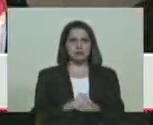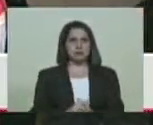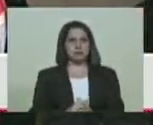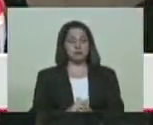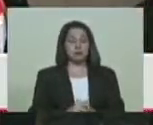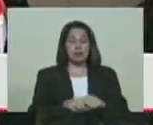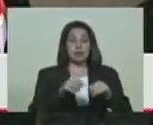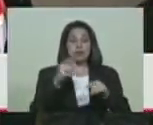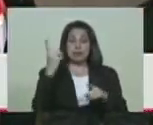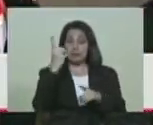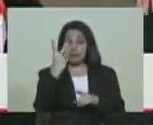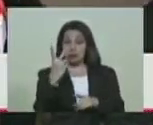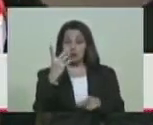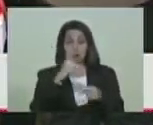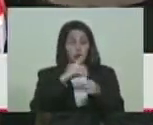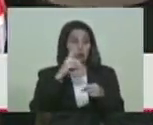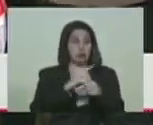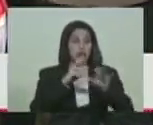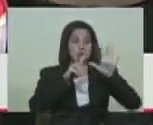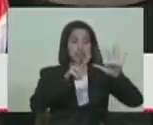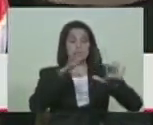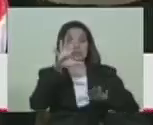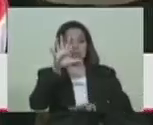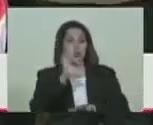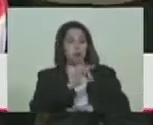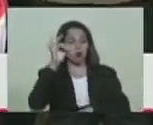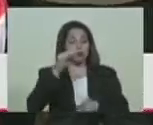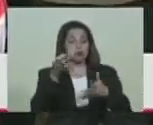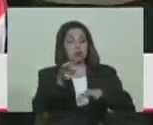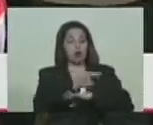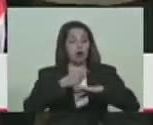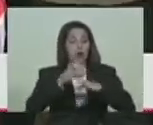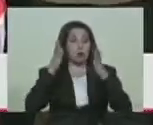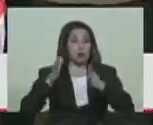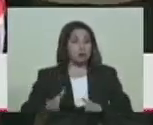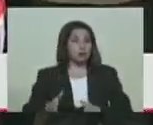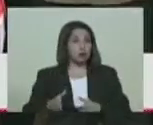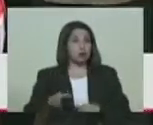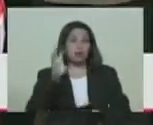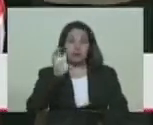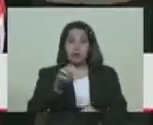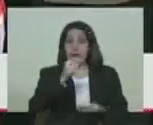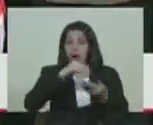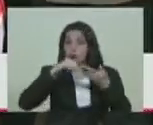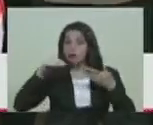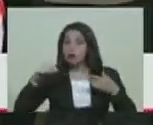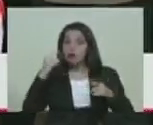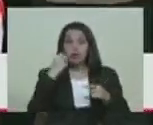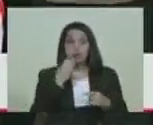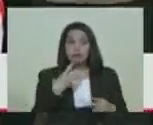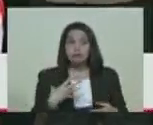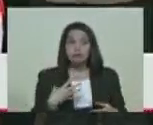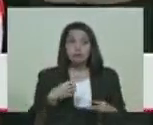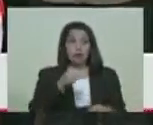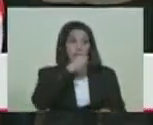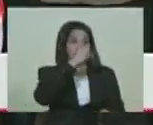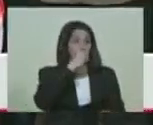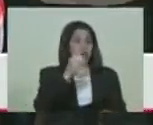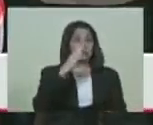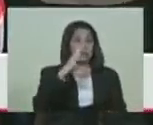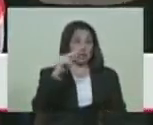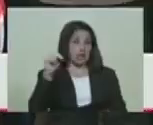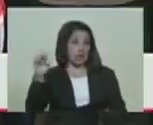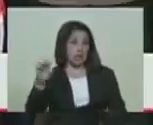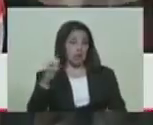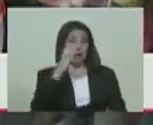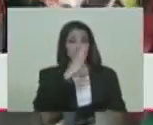el 75% de las gobernaciones del país. 75, anoten bien. Los periodistas de CNN, de